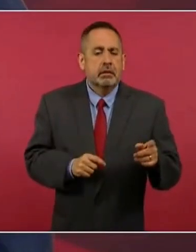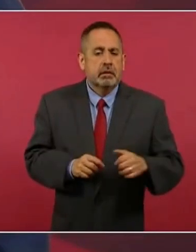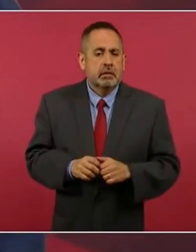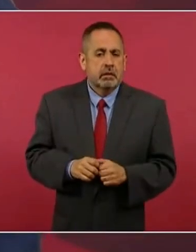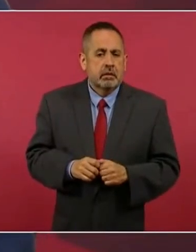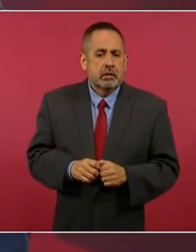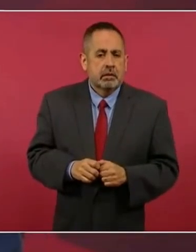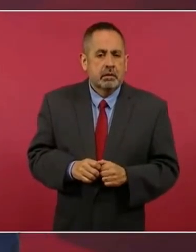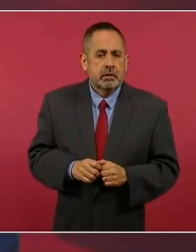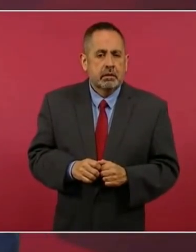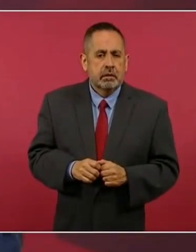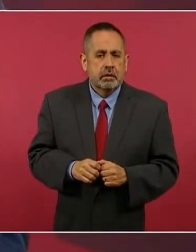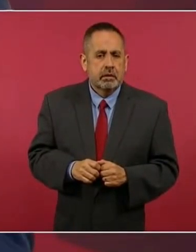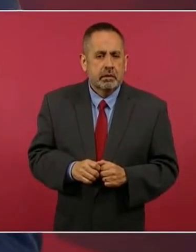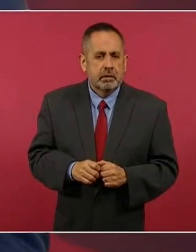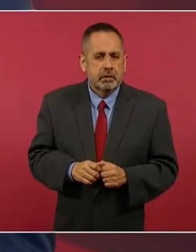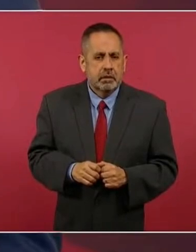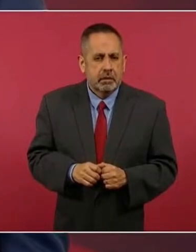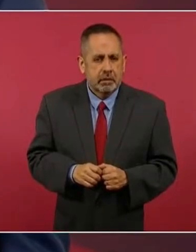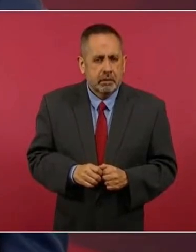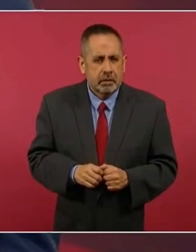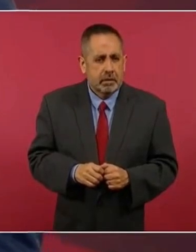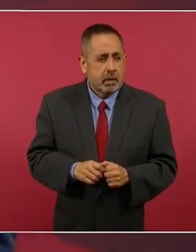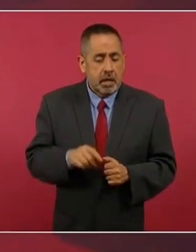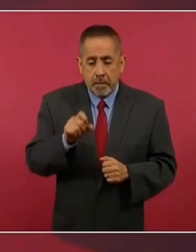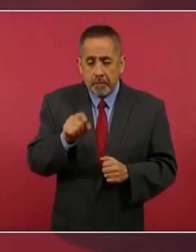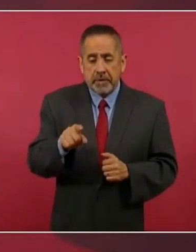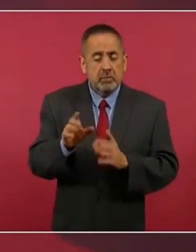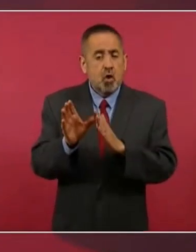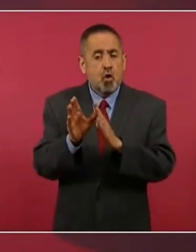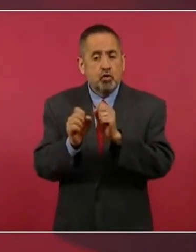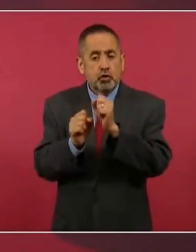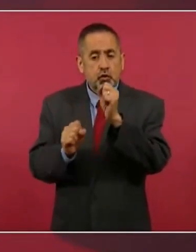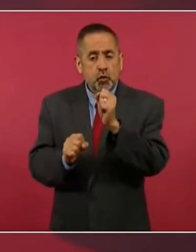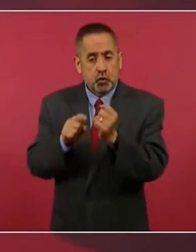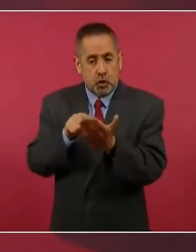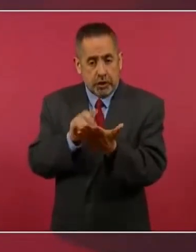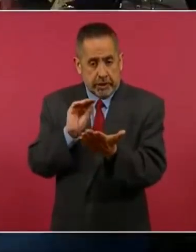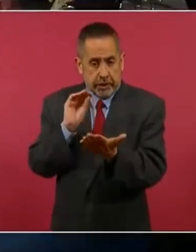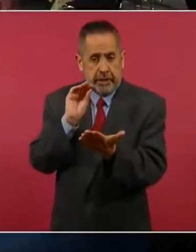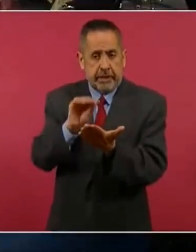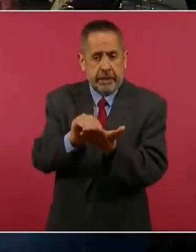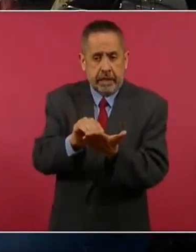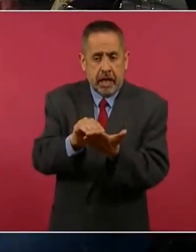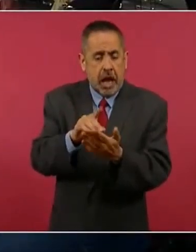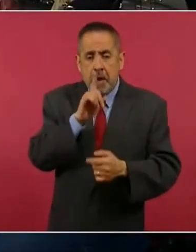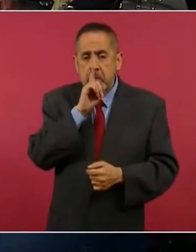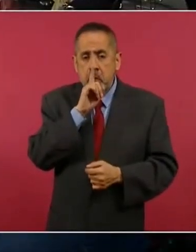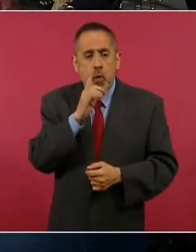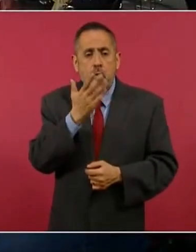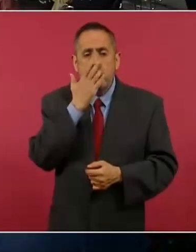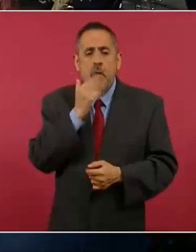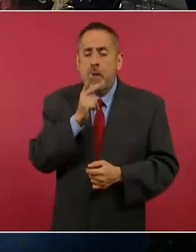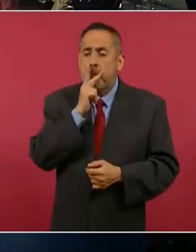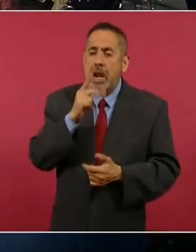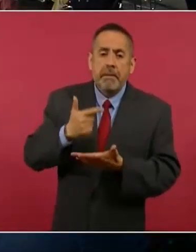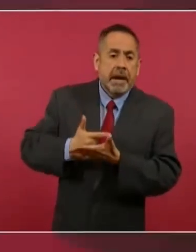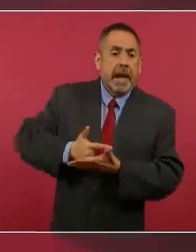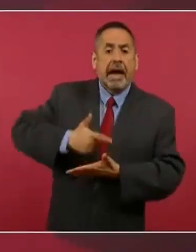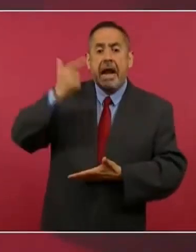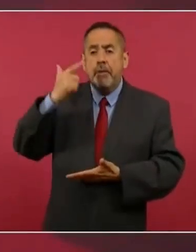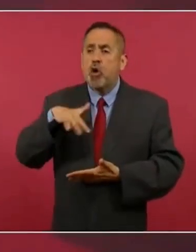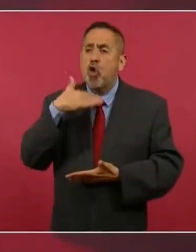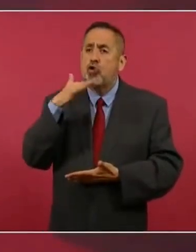de que en la Constitución no se consideraba delito grave la